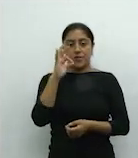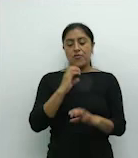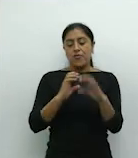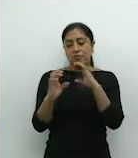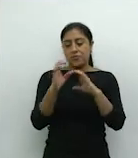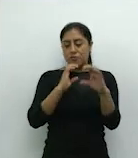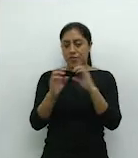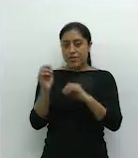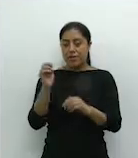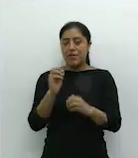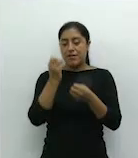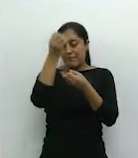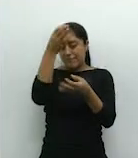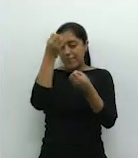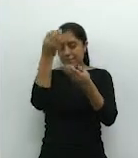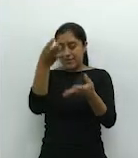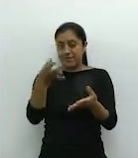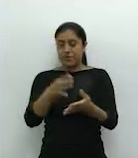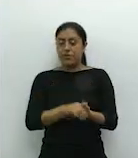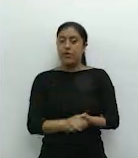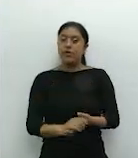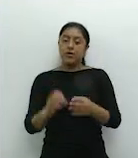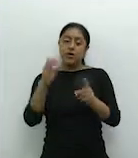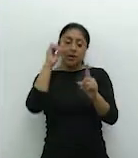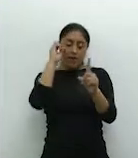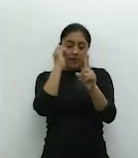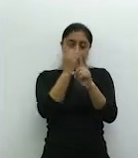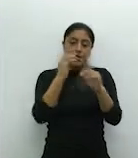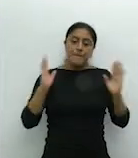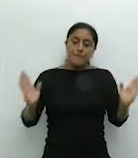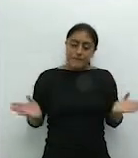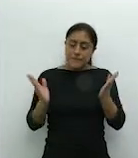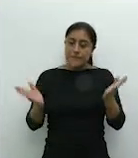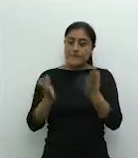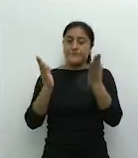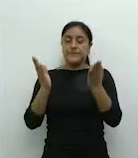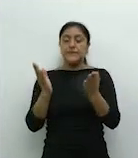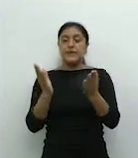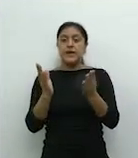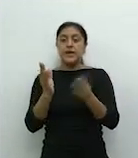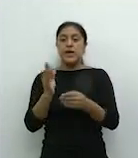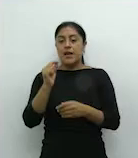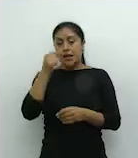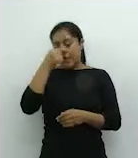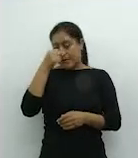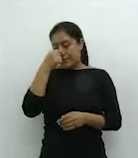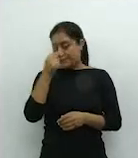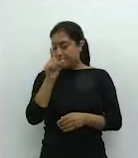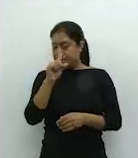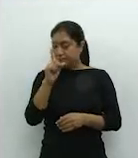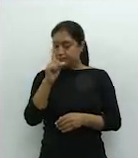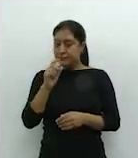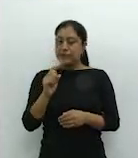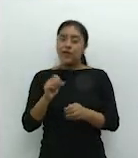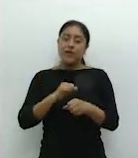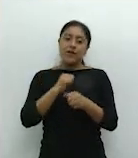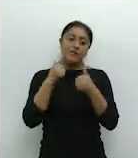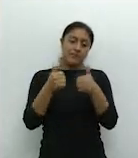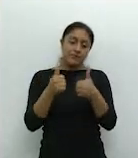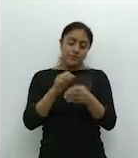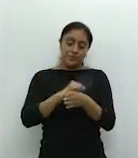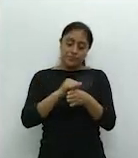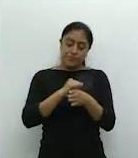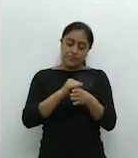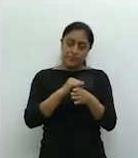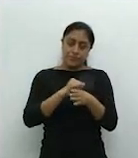más detalles. Con el objetivo de promover la transparencia y aplicar buenas prácticas para la institución,